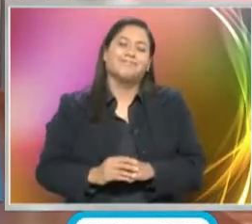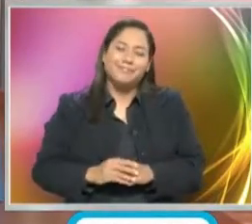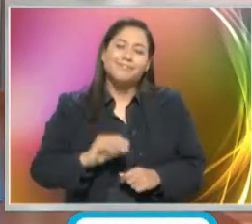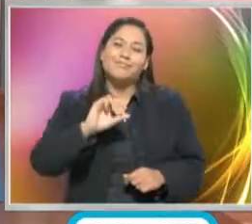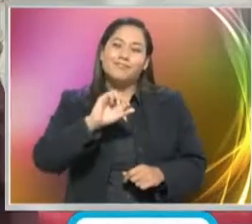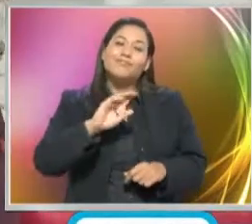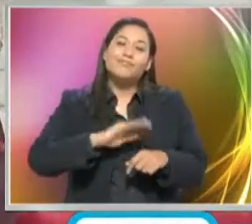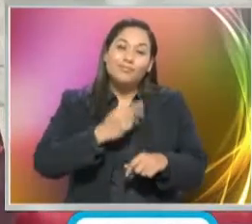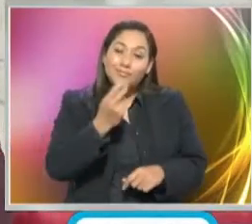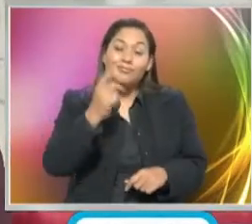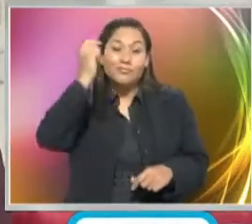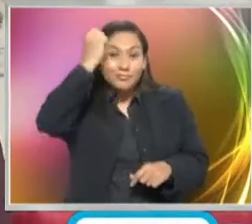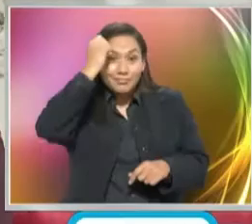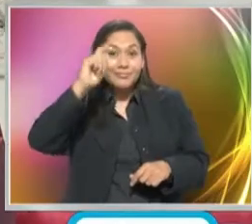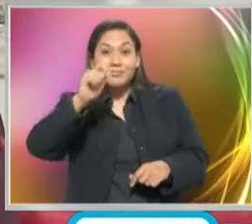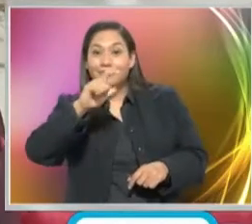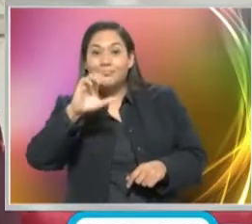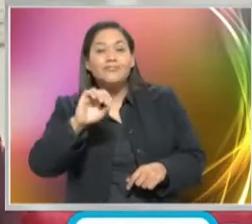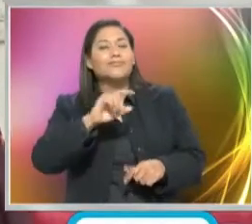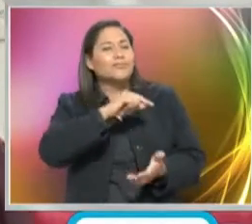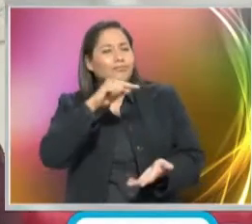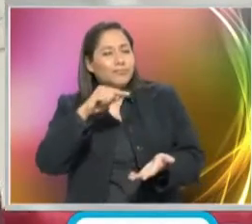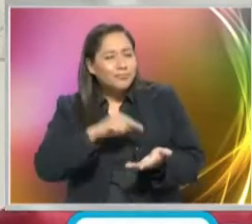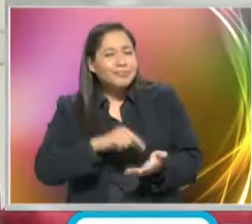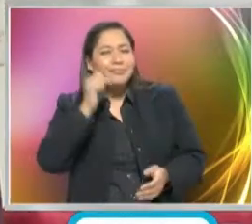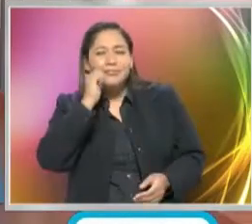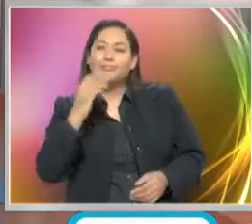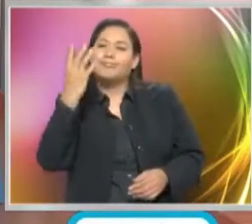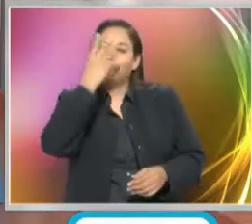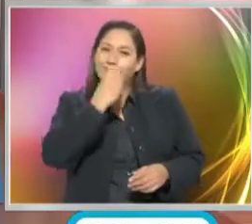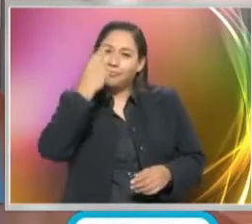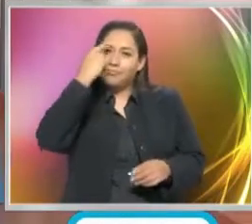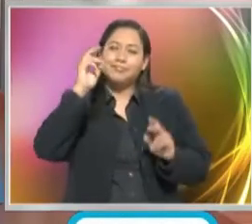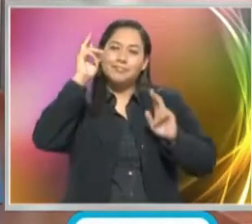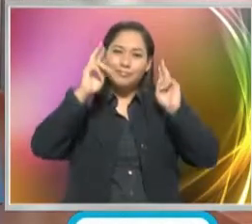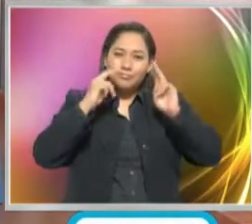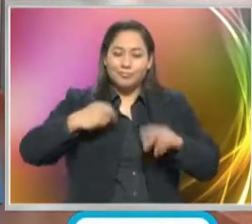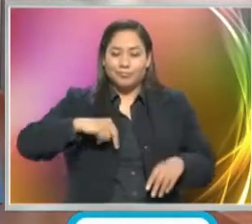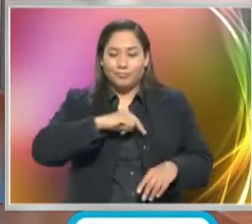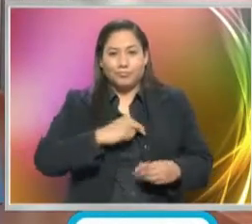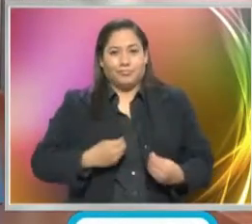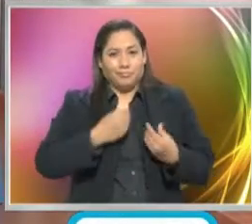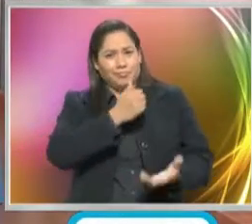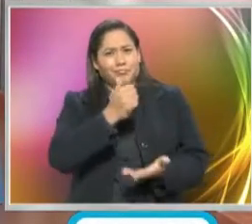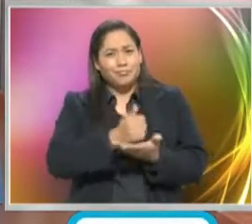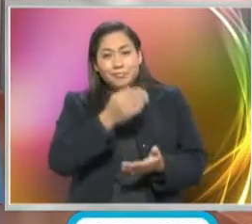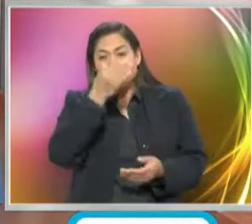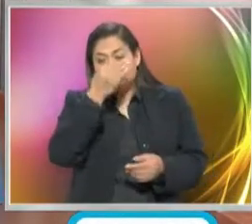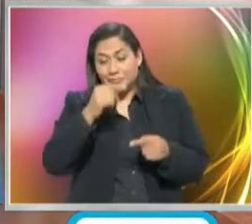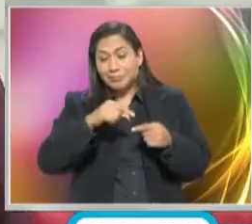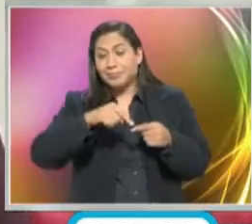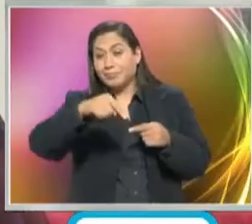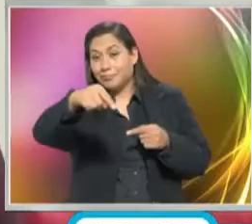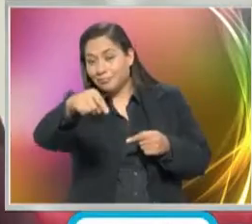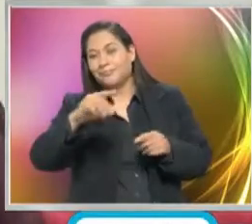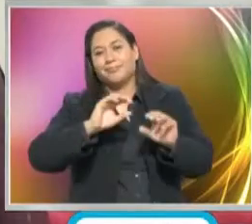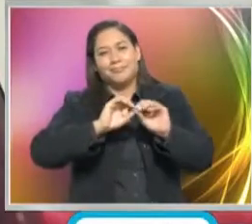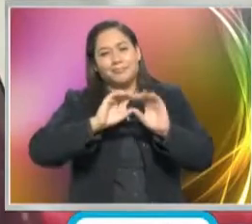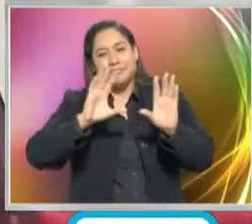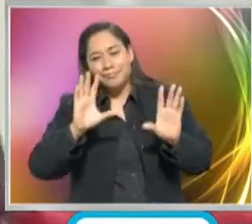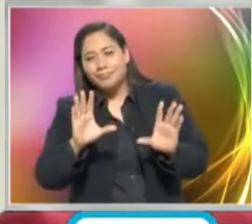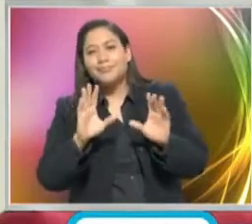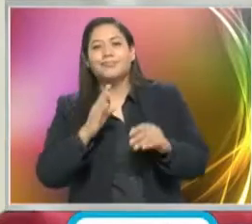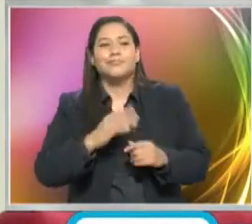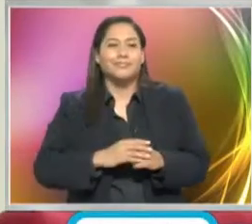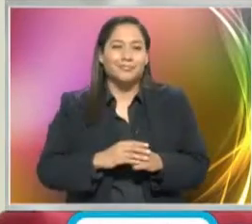motivos por los que Taxco siempre es un lugar pues realmente lindo para visitar para nosotros los capitalinos, está muy cerca. Y claro, hay que ponerse